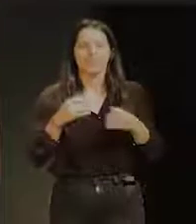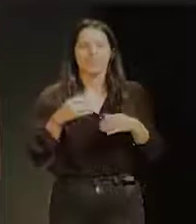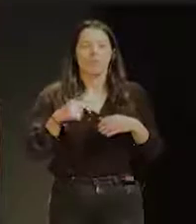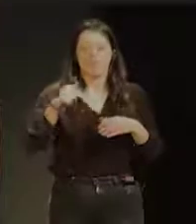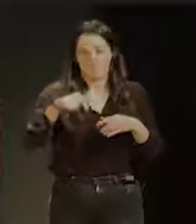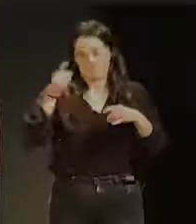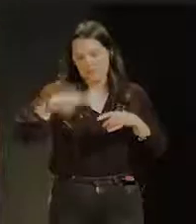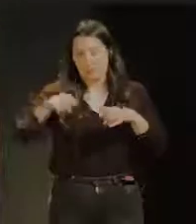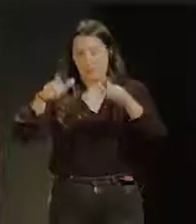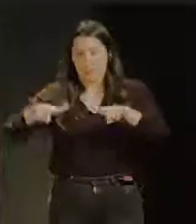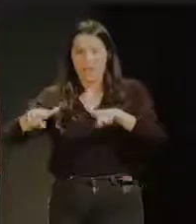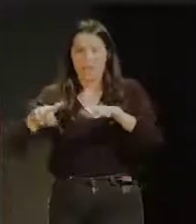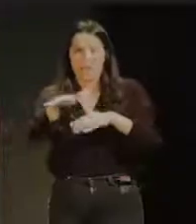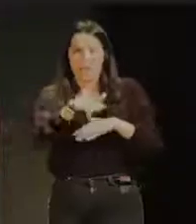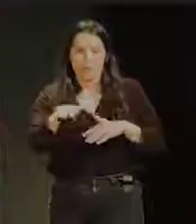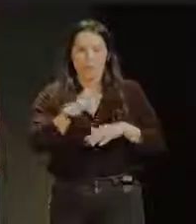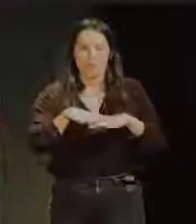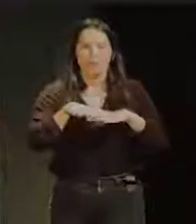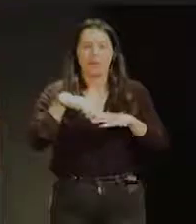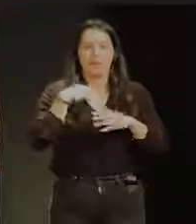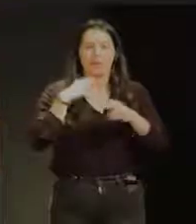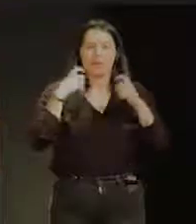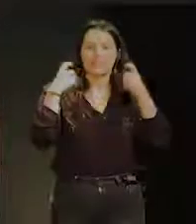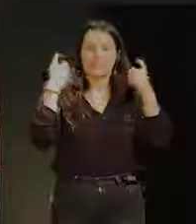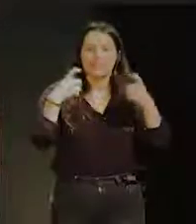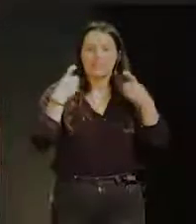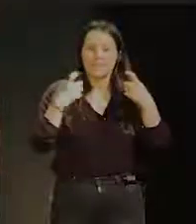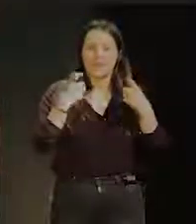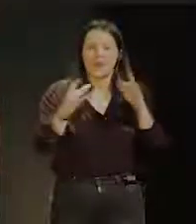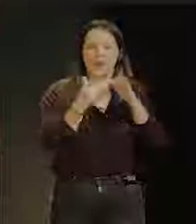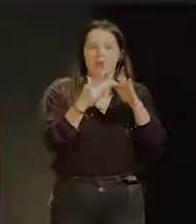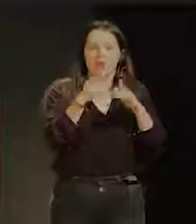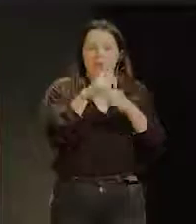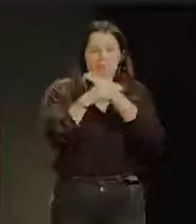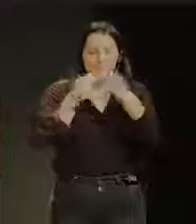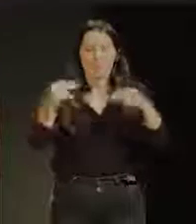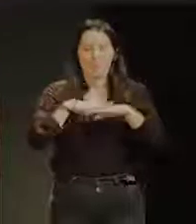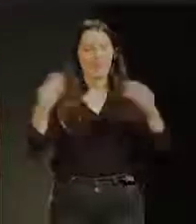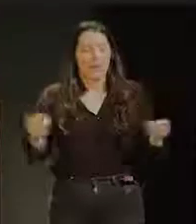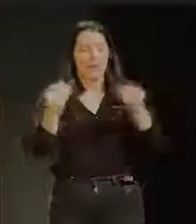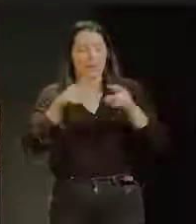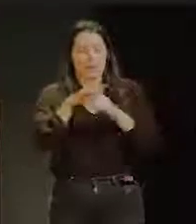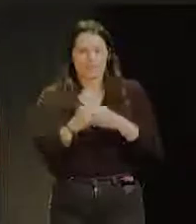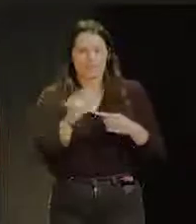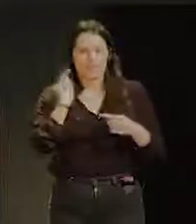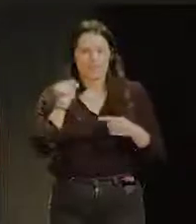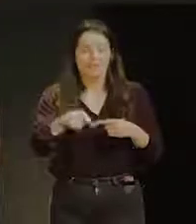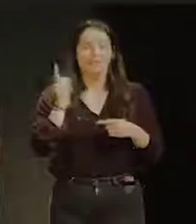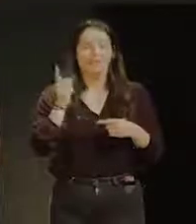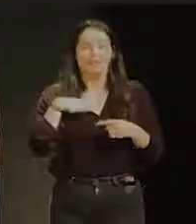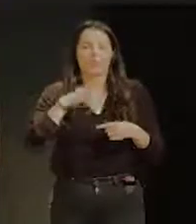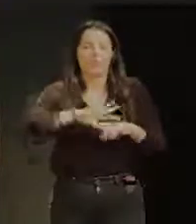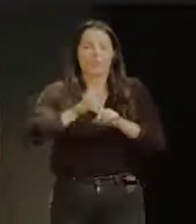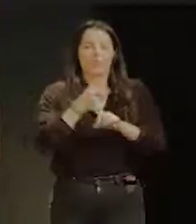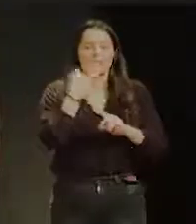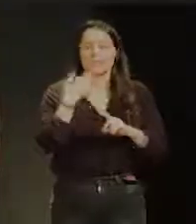lugares para que hablen con el público para poder mejorar la situación. Y esto solamente se puede lograr si hablan